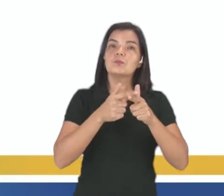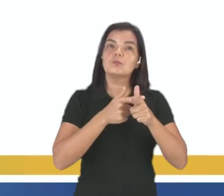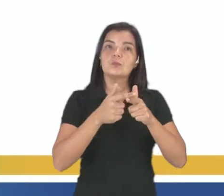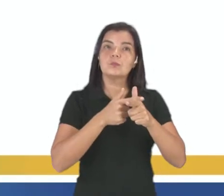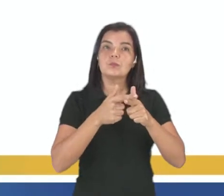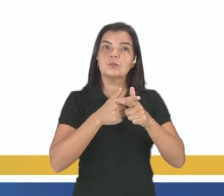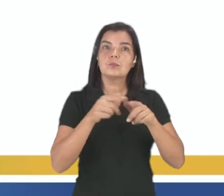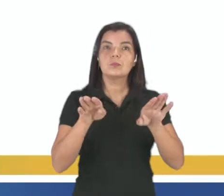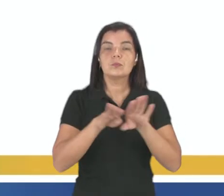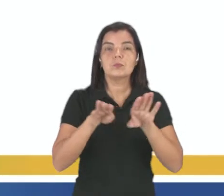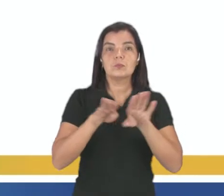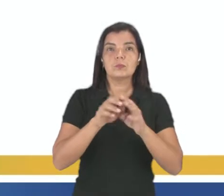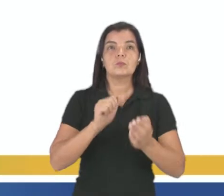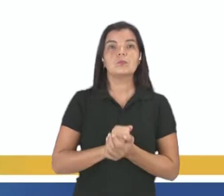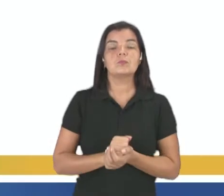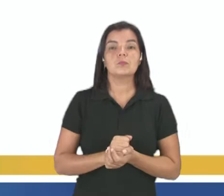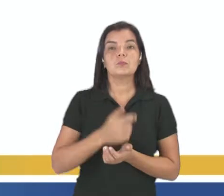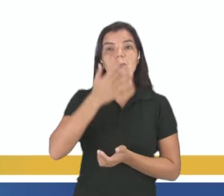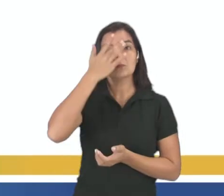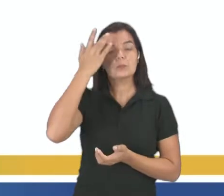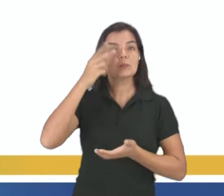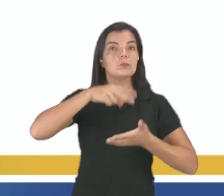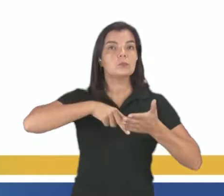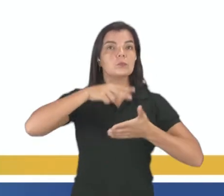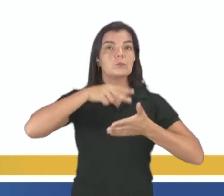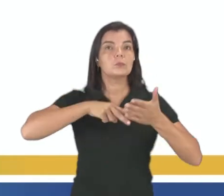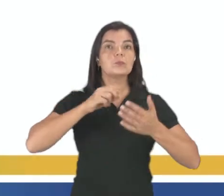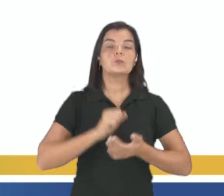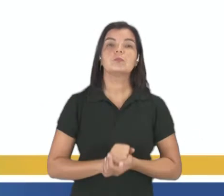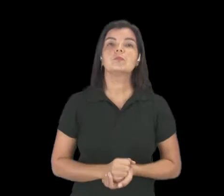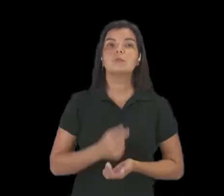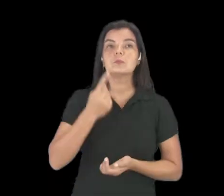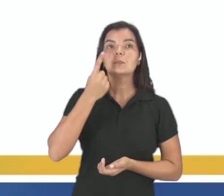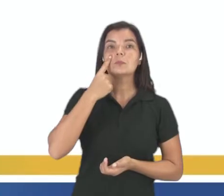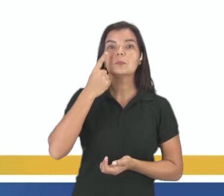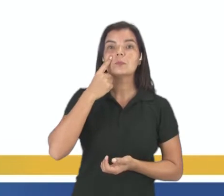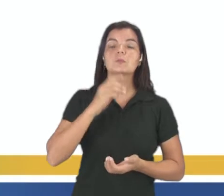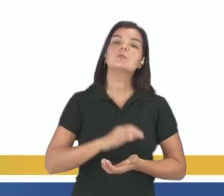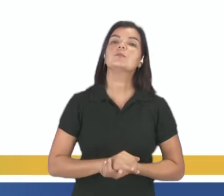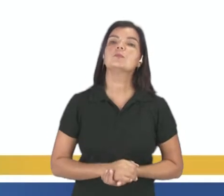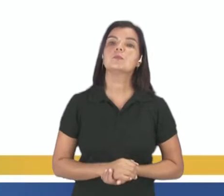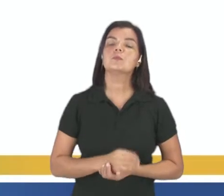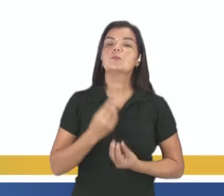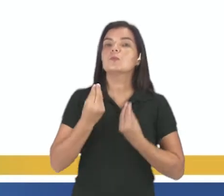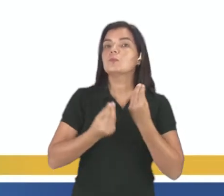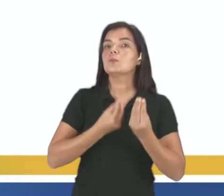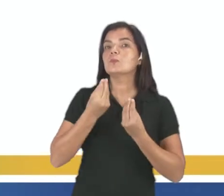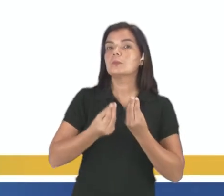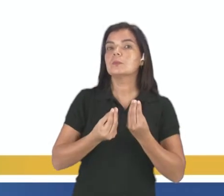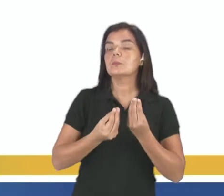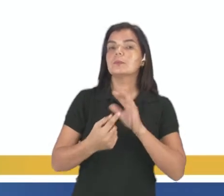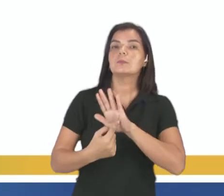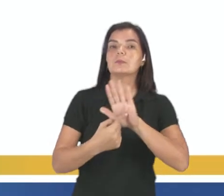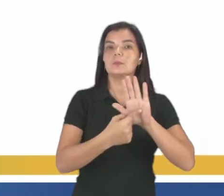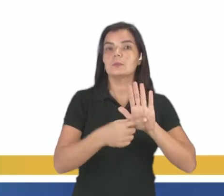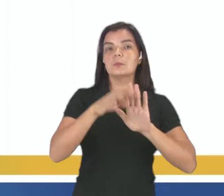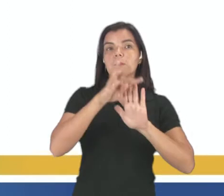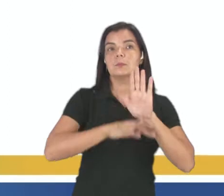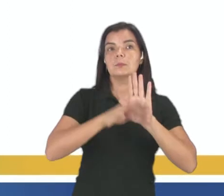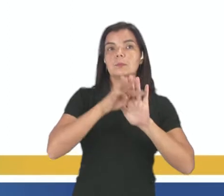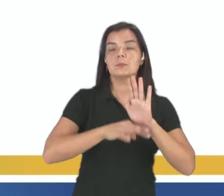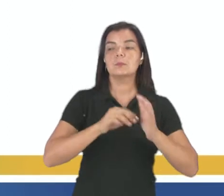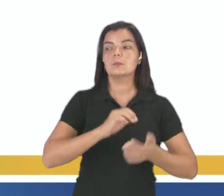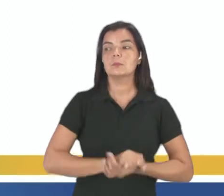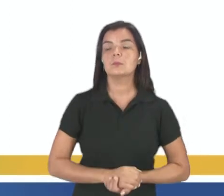y ubicar al interlocutor, o sea, vamos a decirle de qué se trata, ¿ok?